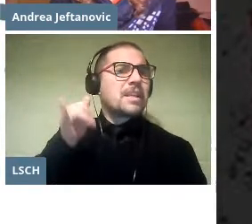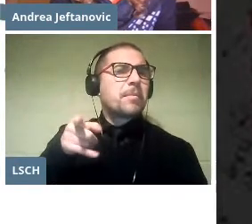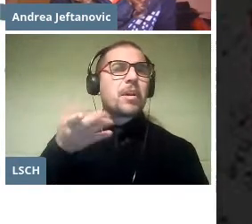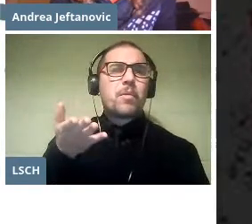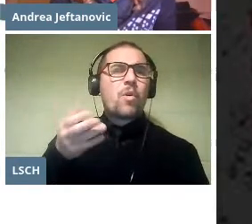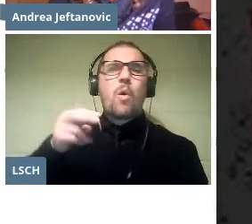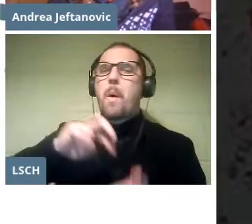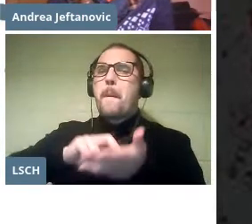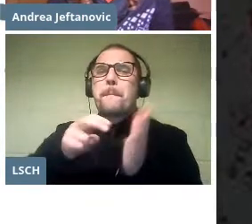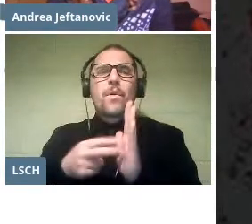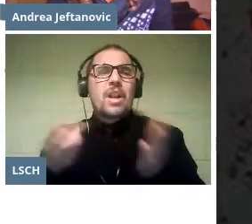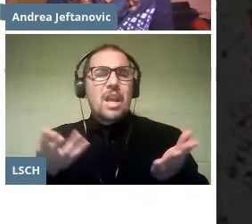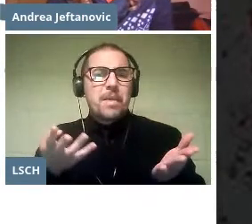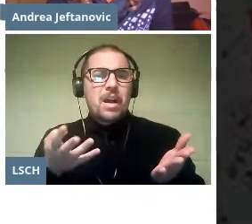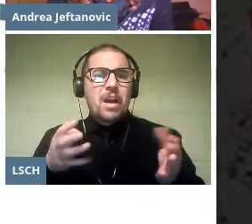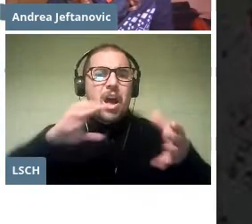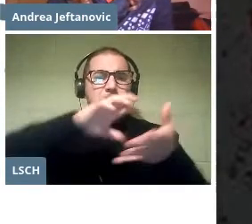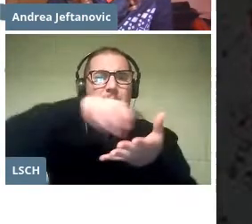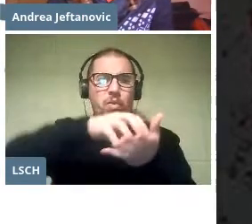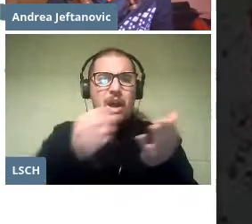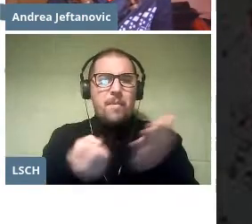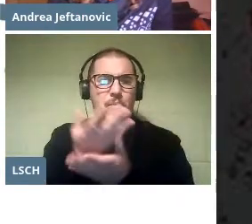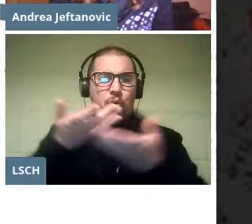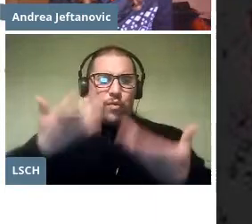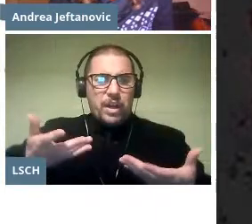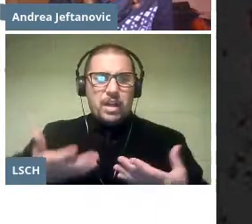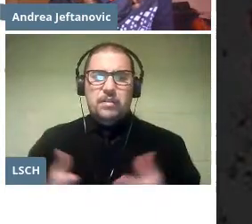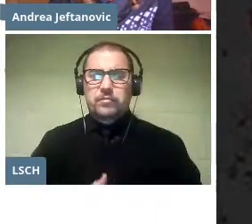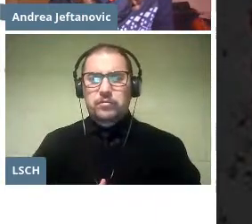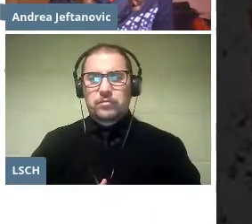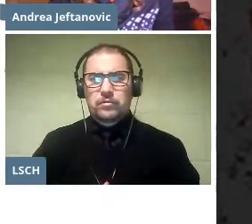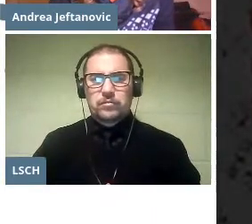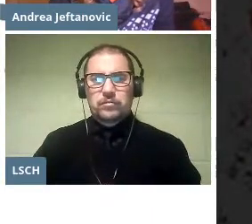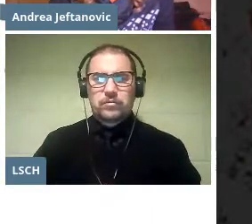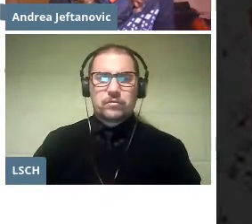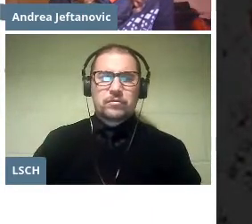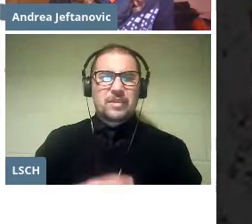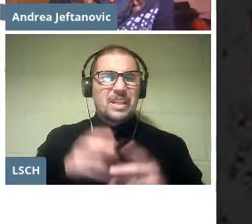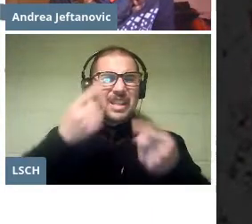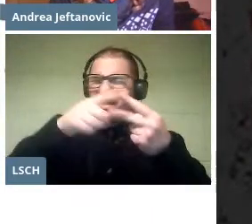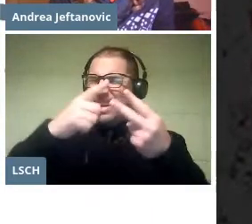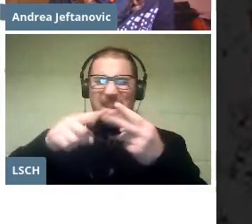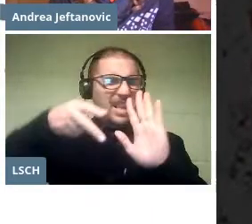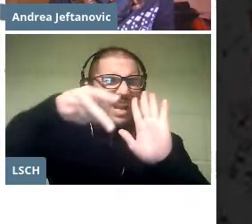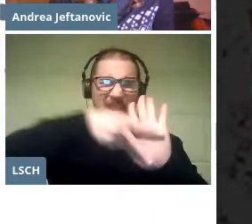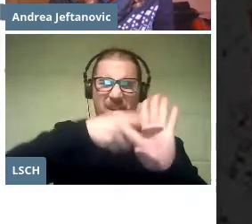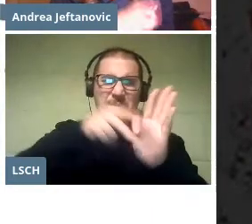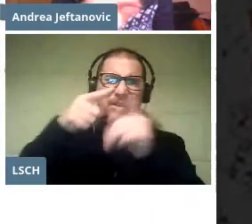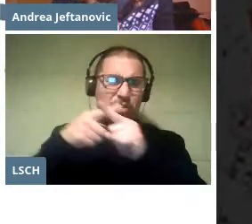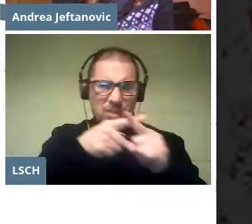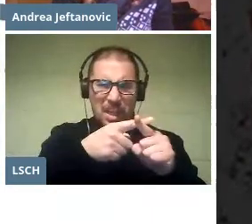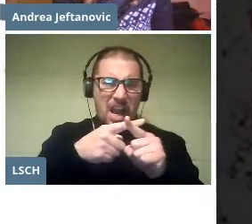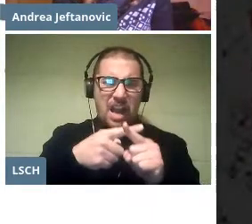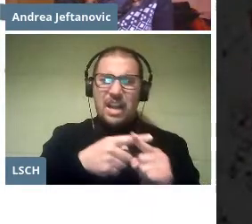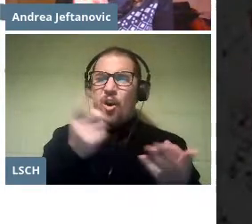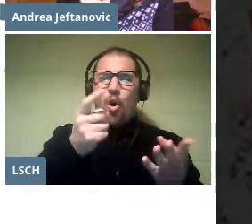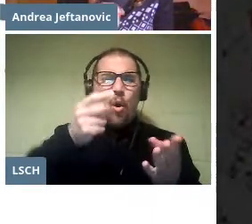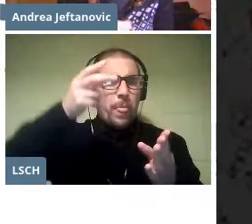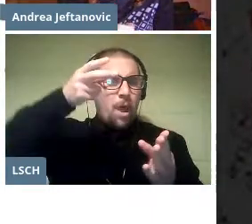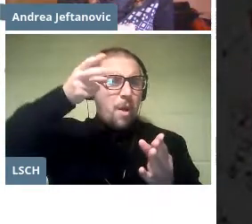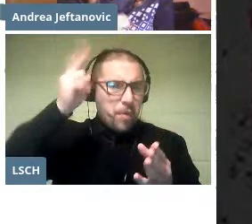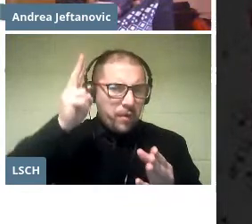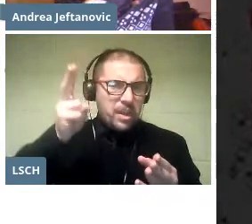un problema para la ciudad moderna. Enrevesadas normas sociales y tabúes han sido diseñados